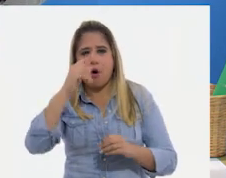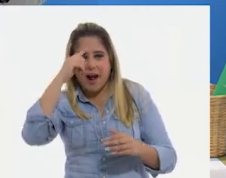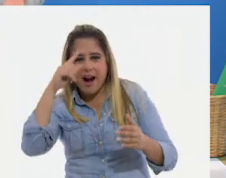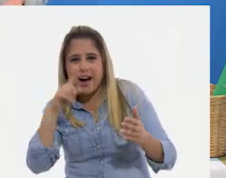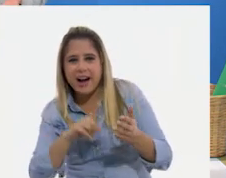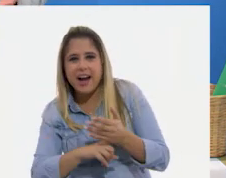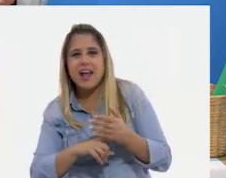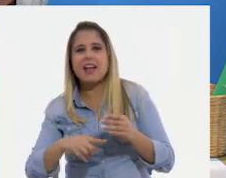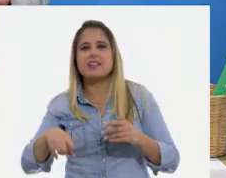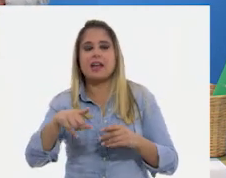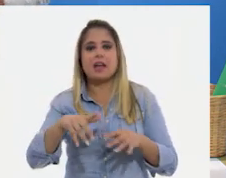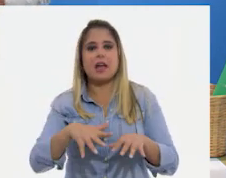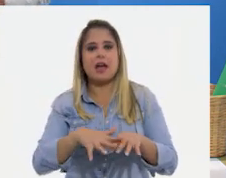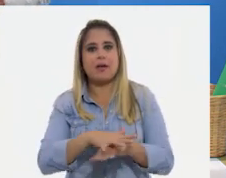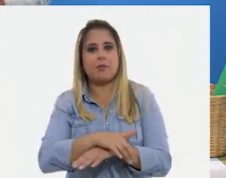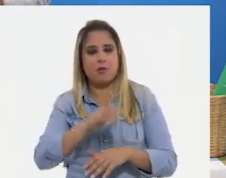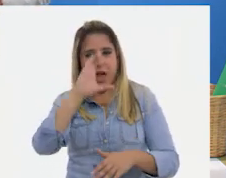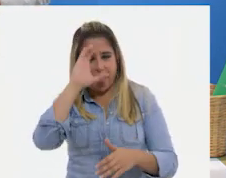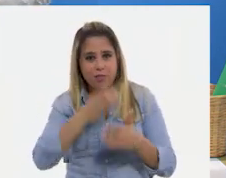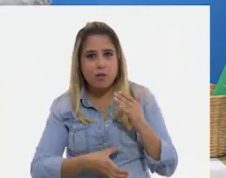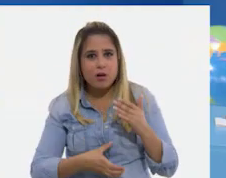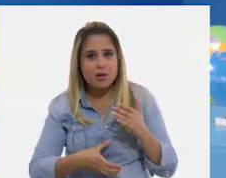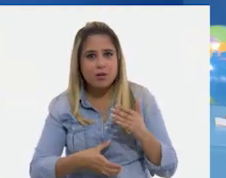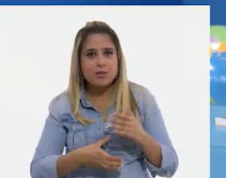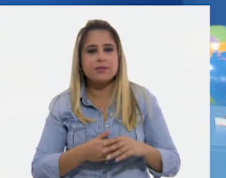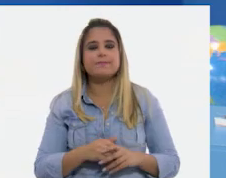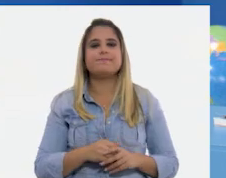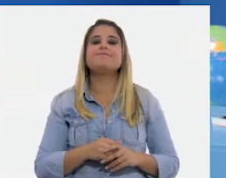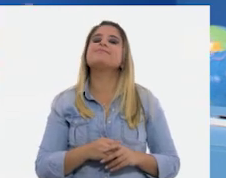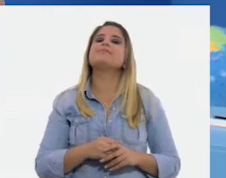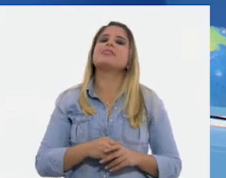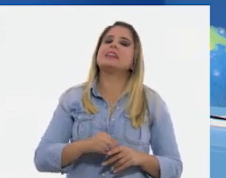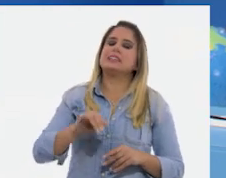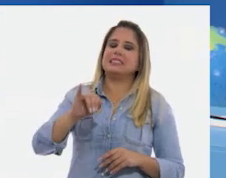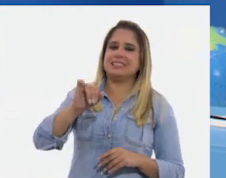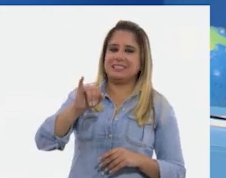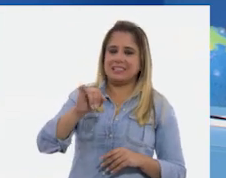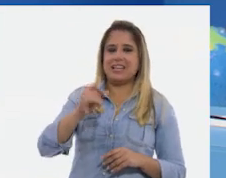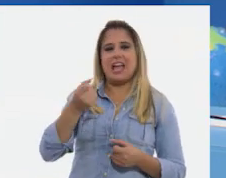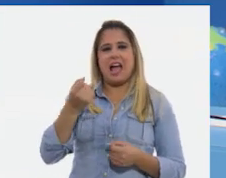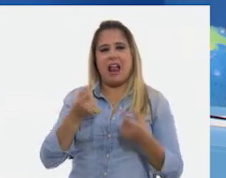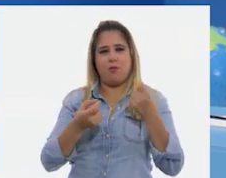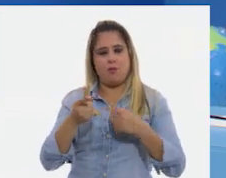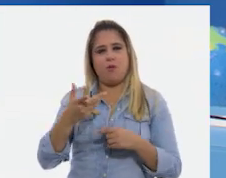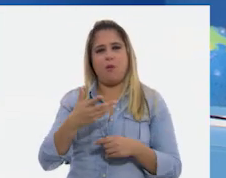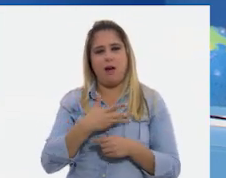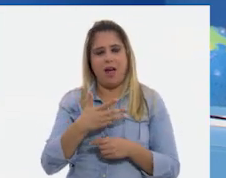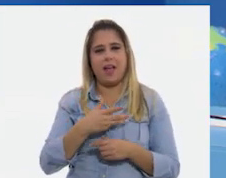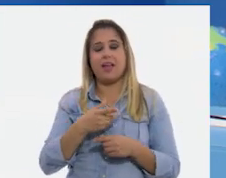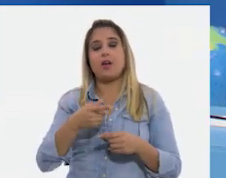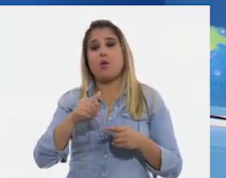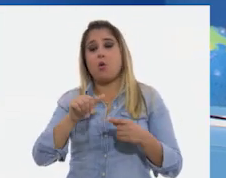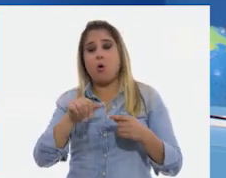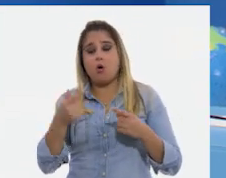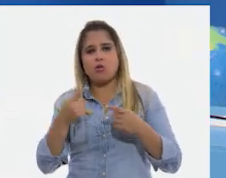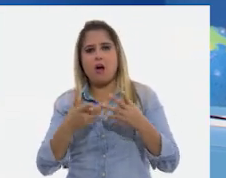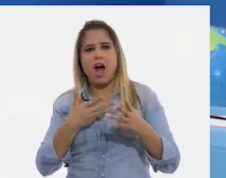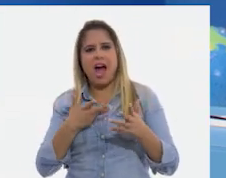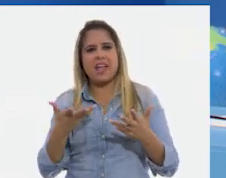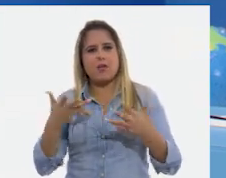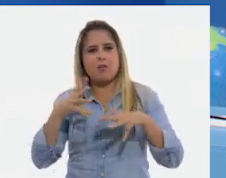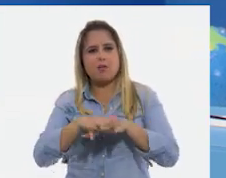creencias, ¿las cambiaron por el catolicismo? Sí, en algunos casos sí, en otros hubo una mezcla